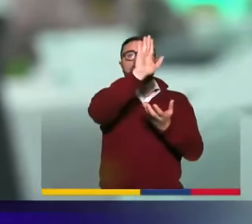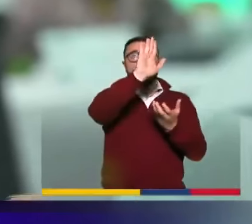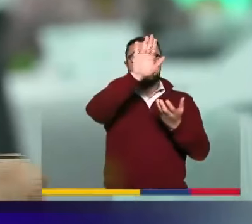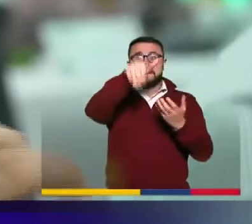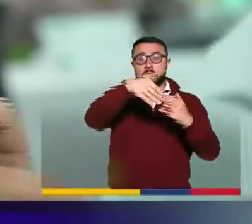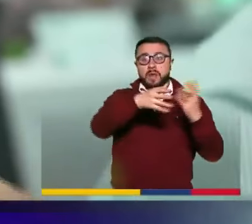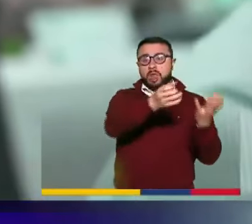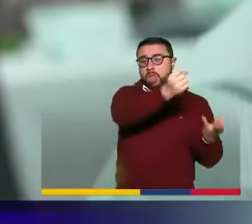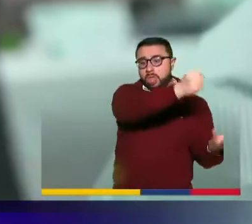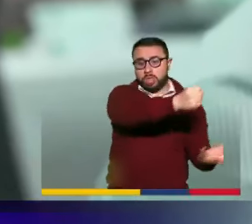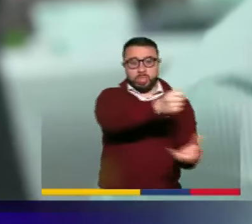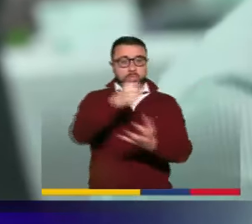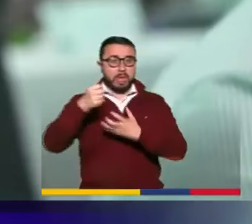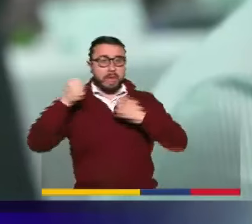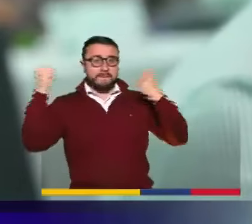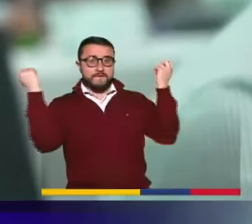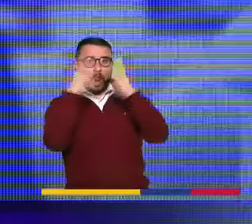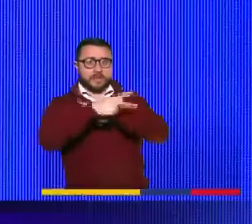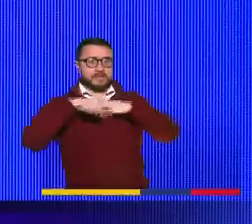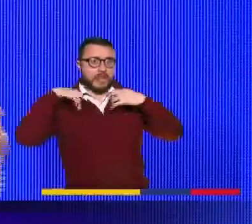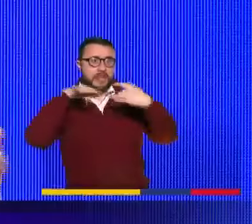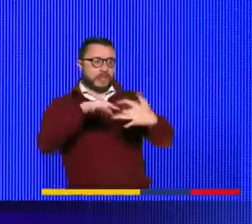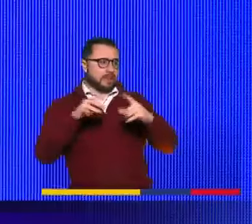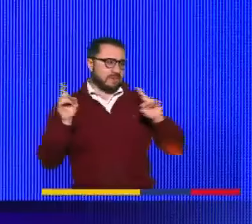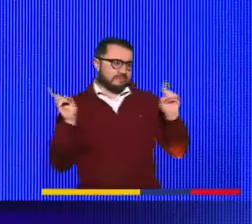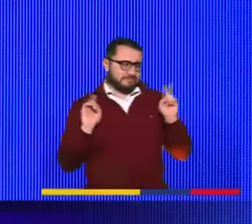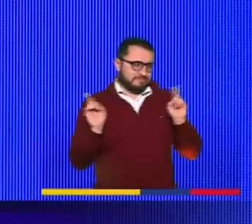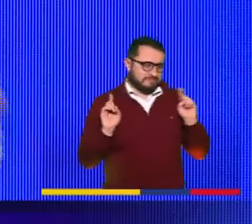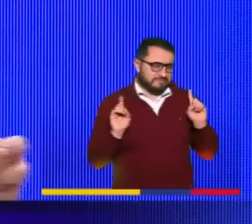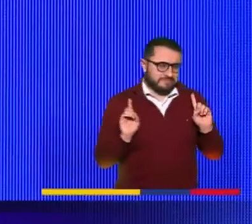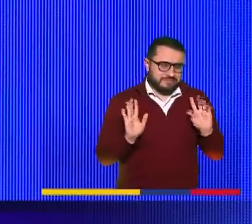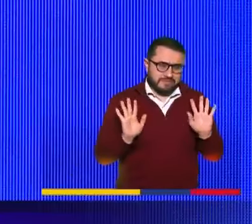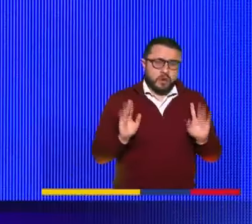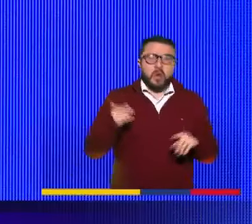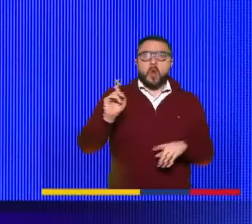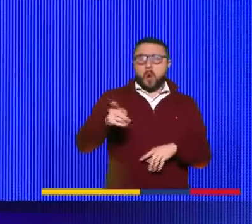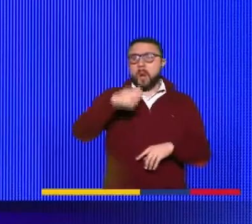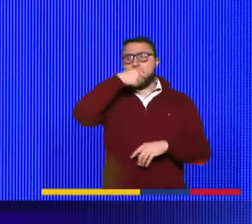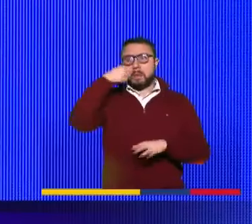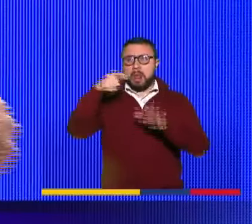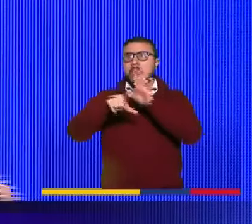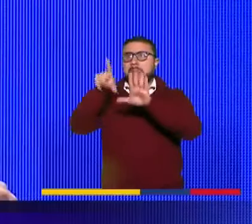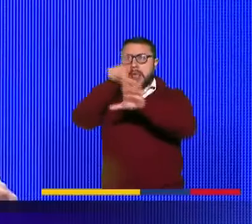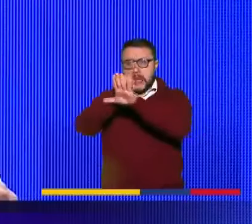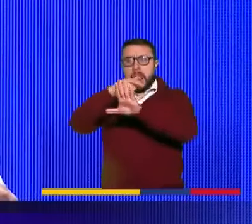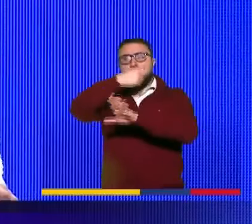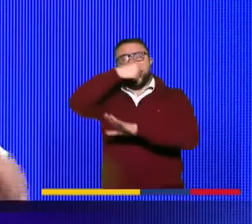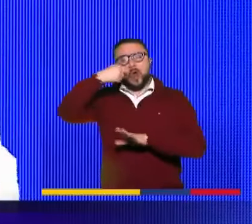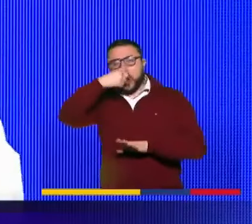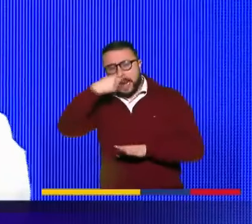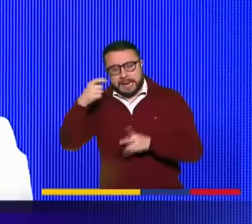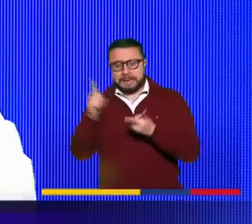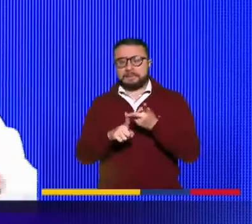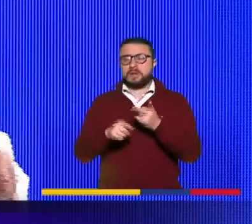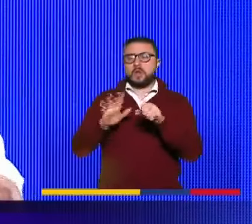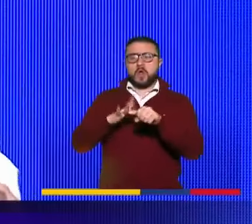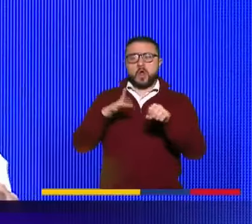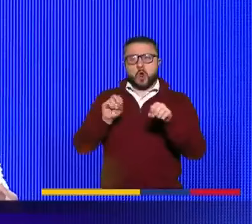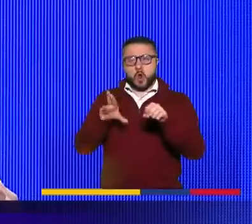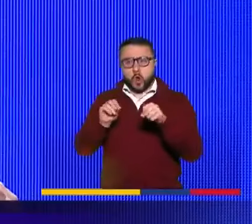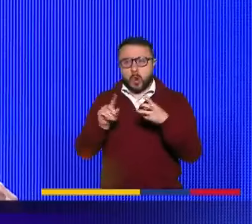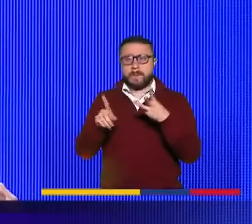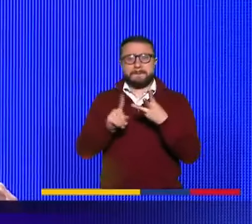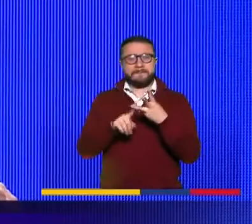de la violencia, porque también hay una economía ilícita no solo sobre la cocaína, sobre el oro, sobre los metales